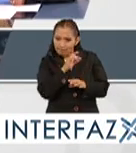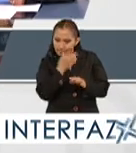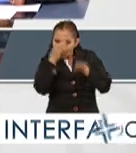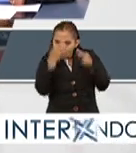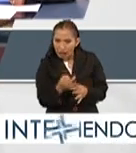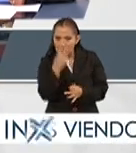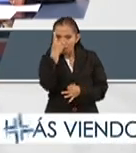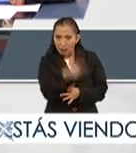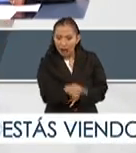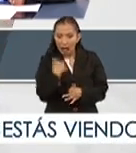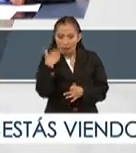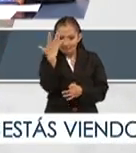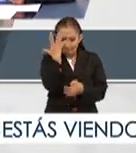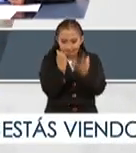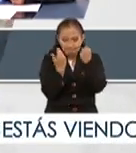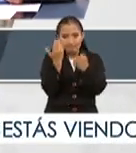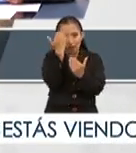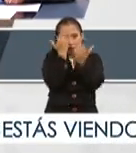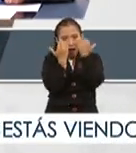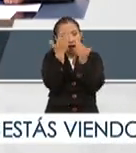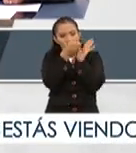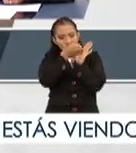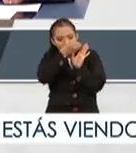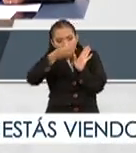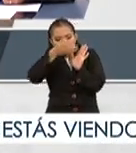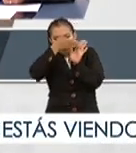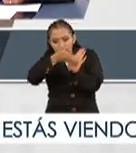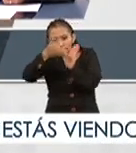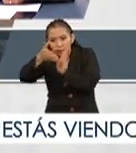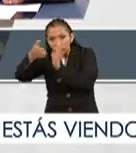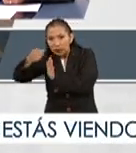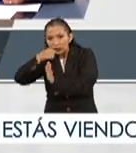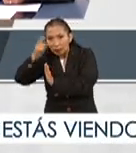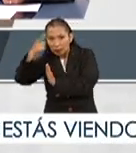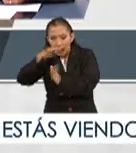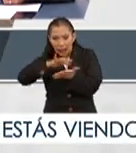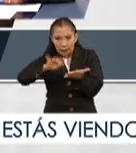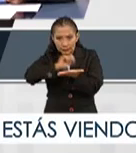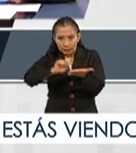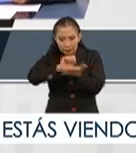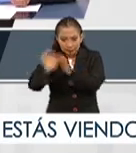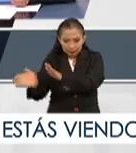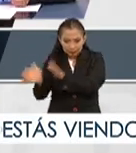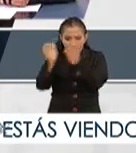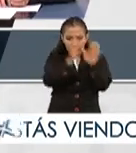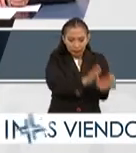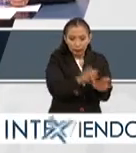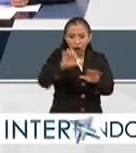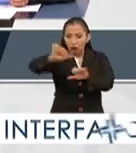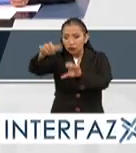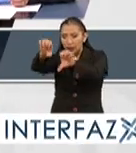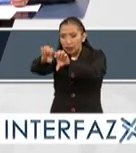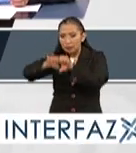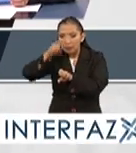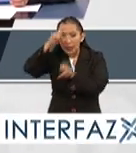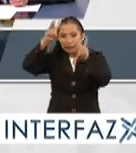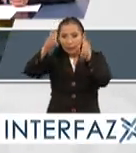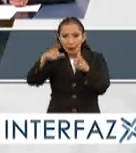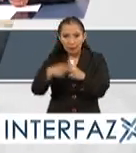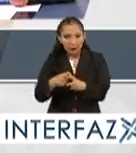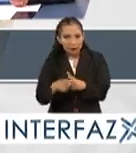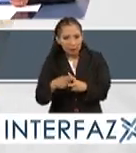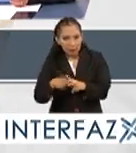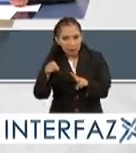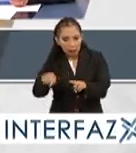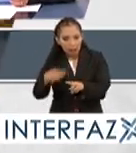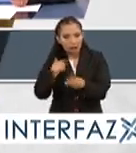eficaz para la enseñanza de los niños a leer y escribir. Equipos para trabajar en los temas de